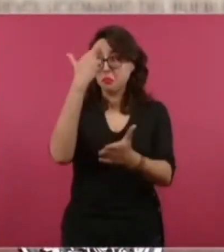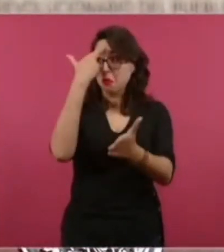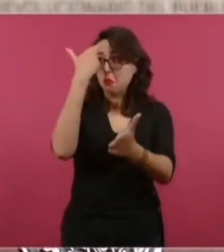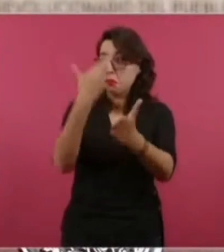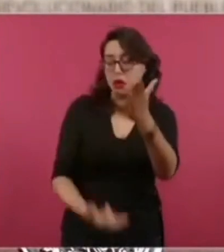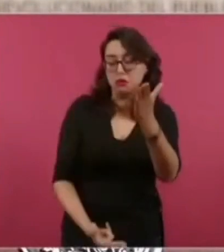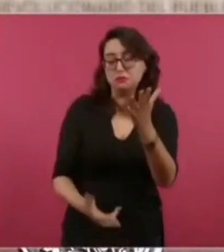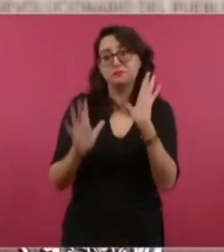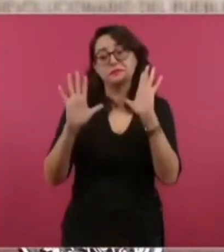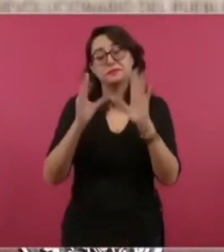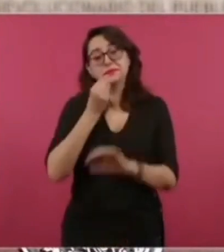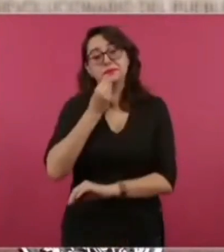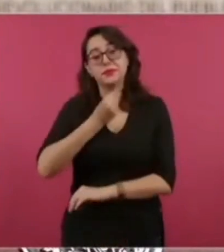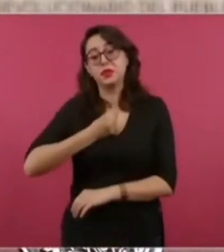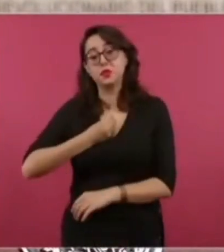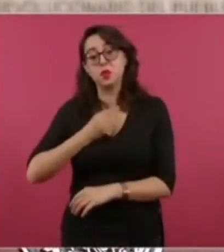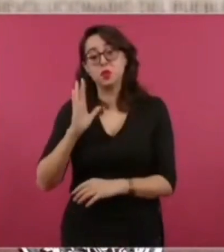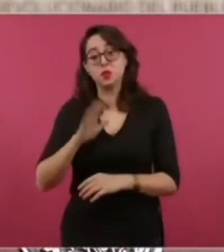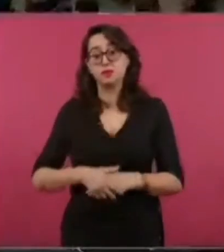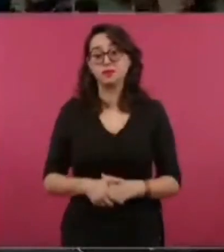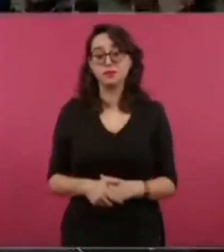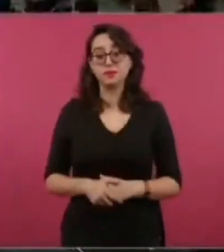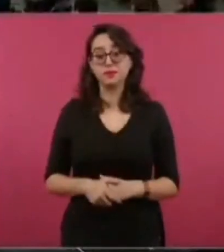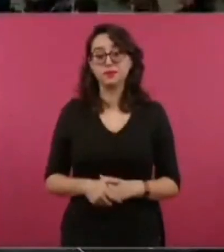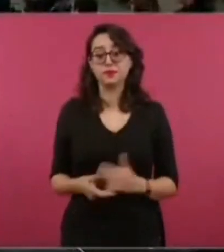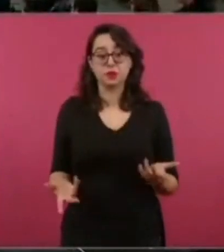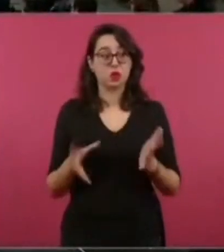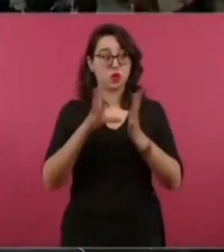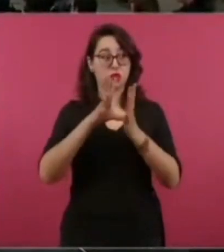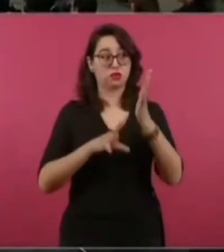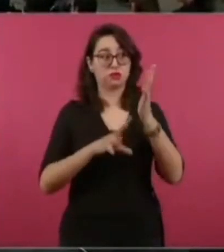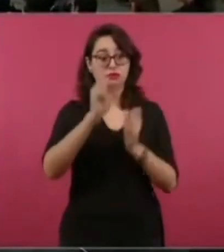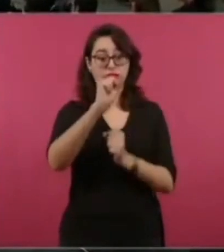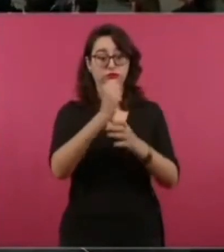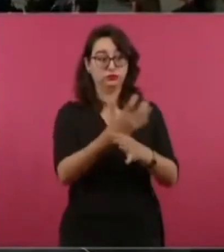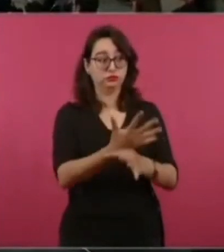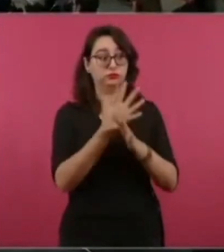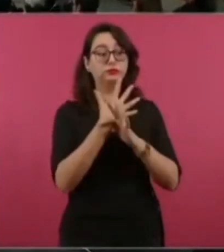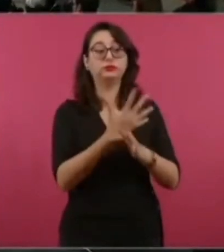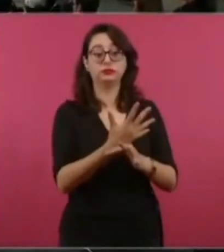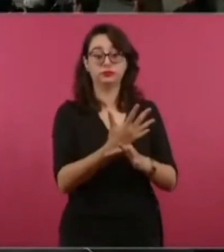resolvió que no se distribuyan los libros en Chihuahua.